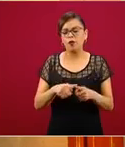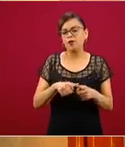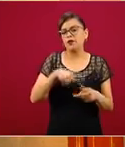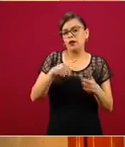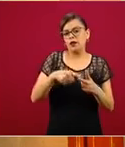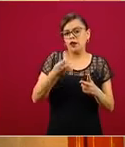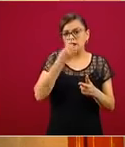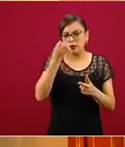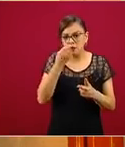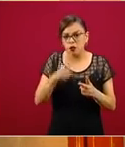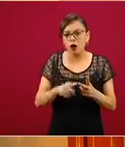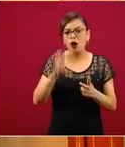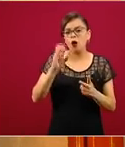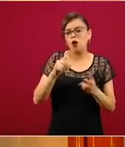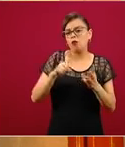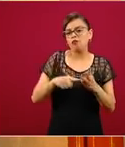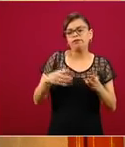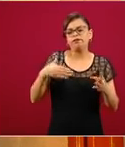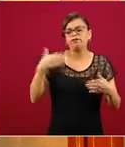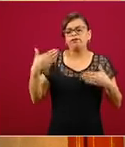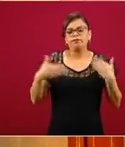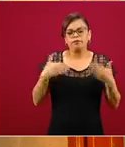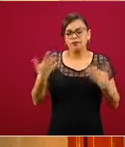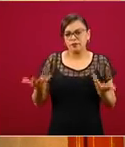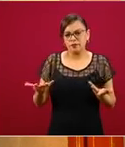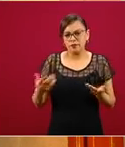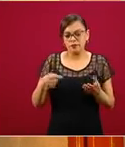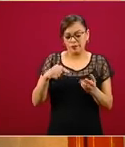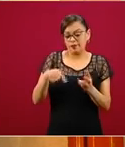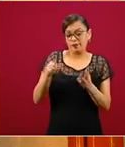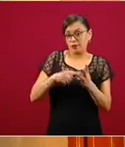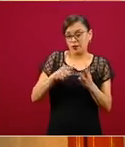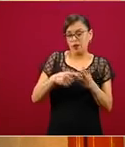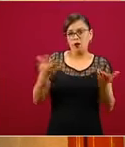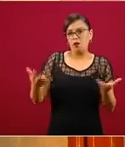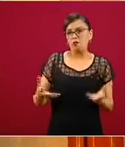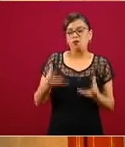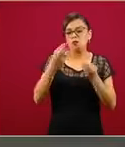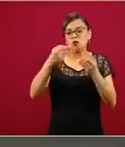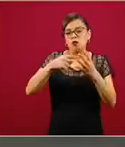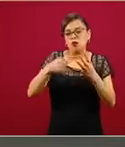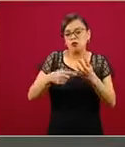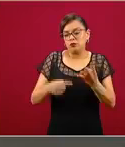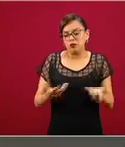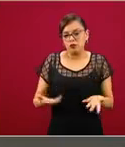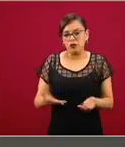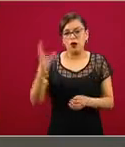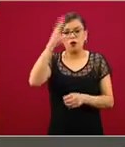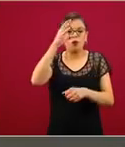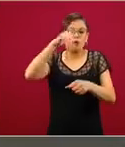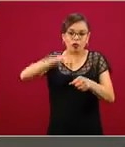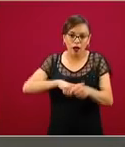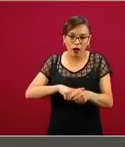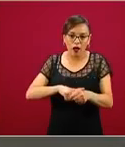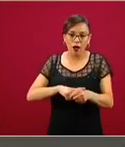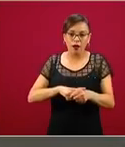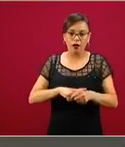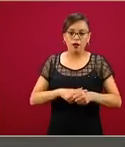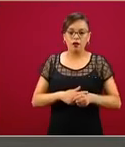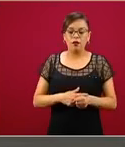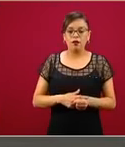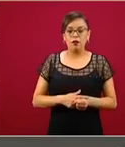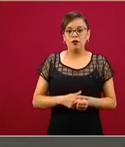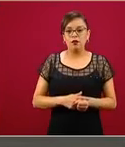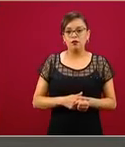o recreación. Recreación obviamente es un conjunto muy amplio que incluye desde las necesidades culturales, y alguien podría decir eso no es